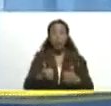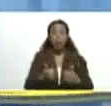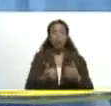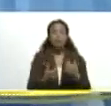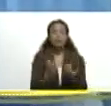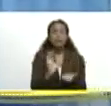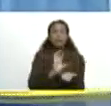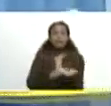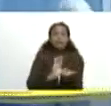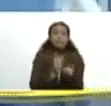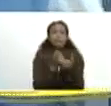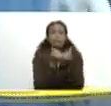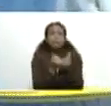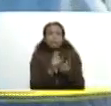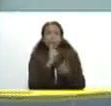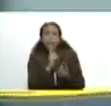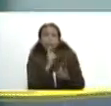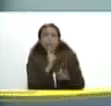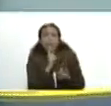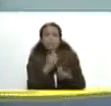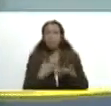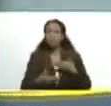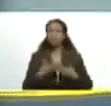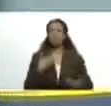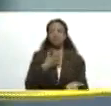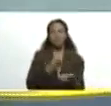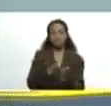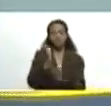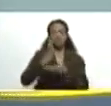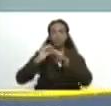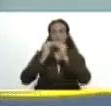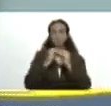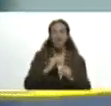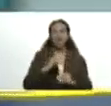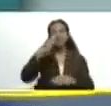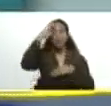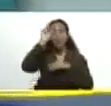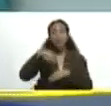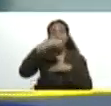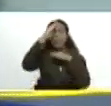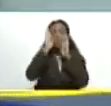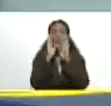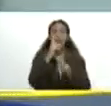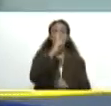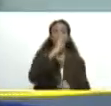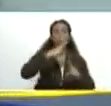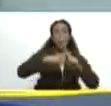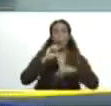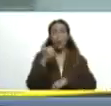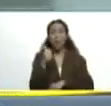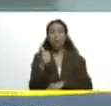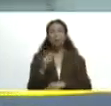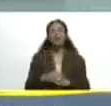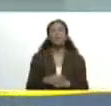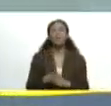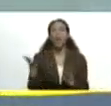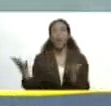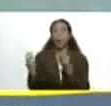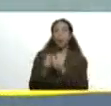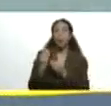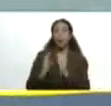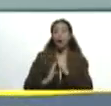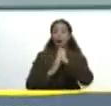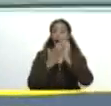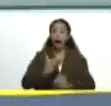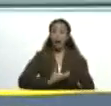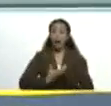guerra económica? Aquí estamos nosotros, por el camino correcto del 1x10, del buen gobierno y de la Bricomile. Me encuentro con el alcalde